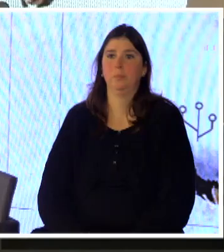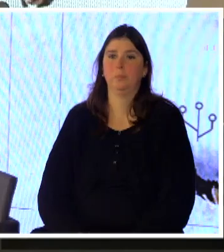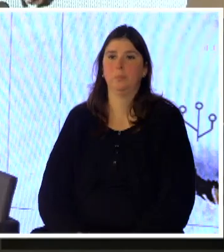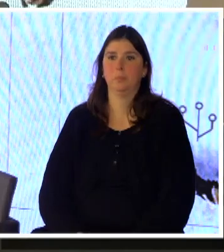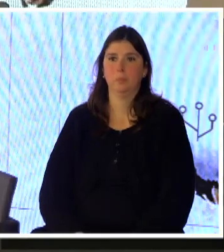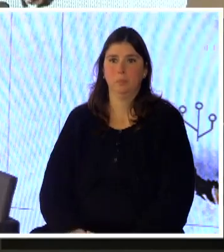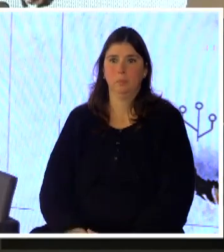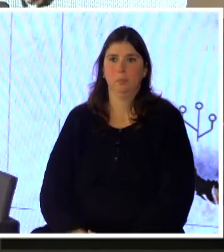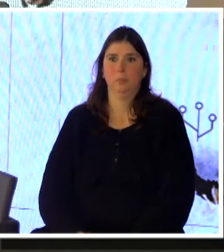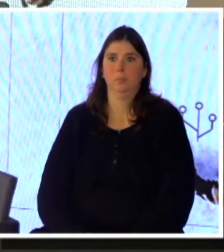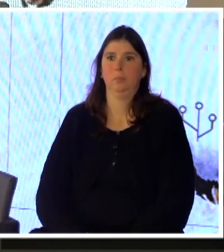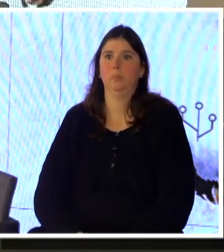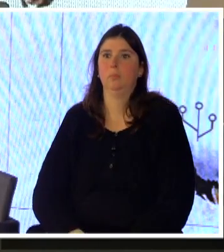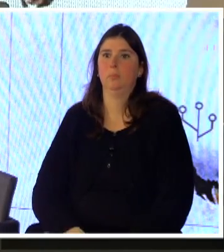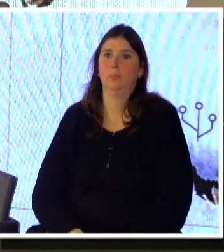Bueno,